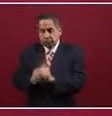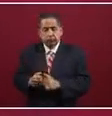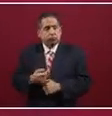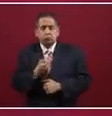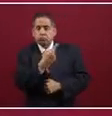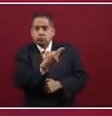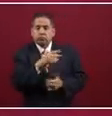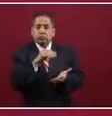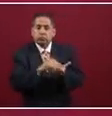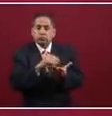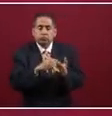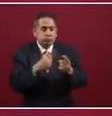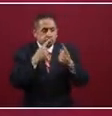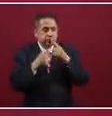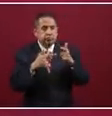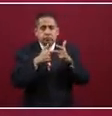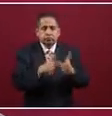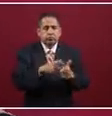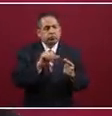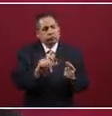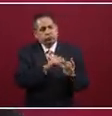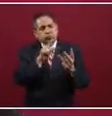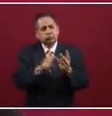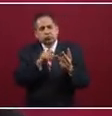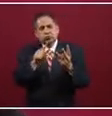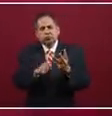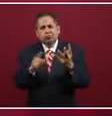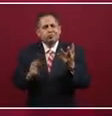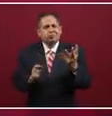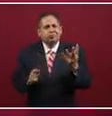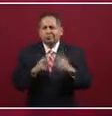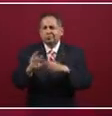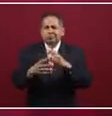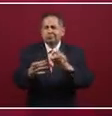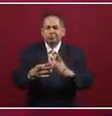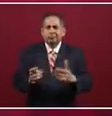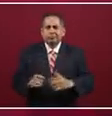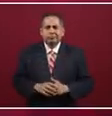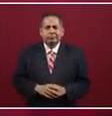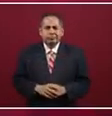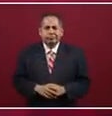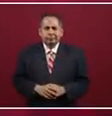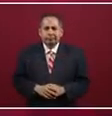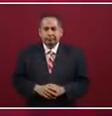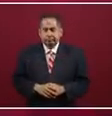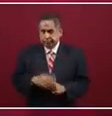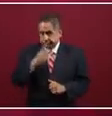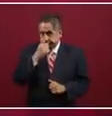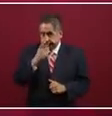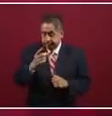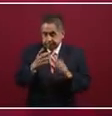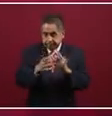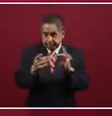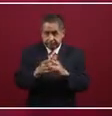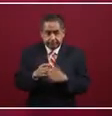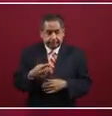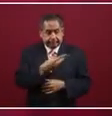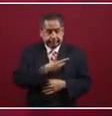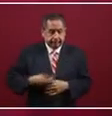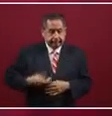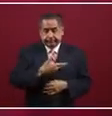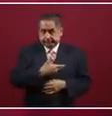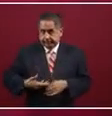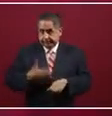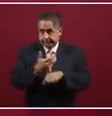sus conversaciones sobre los términos de otros posibles entendimientos. Voy a explicar. Ya les dije que en la reunión con el vicepresidente de Estados